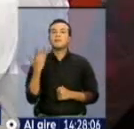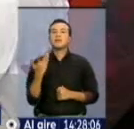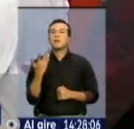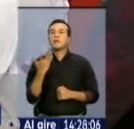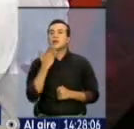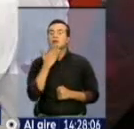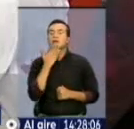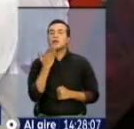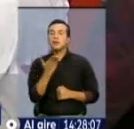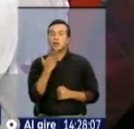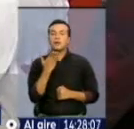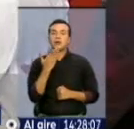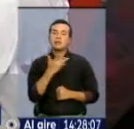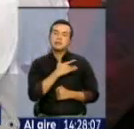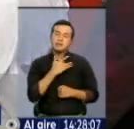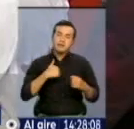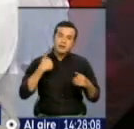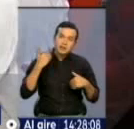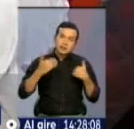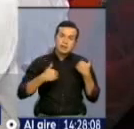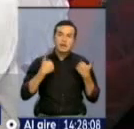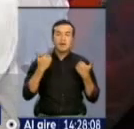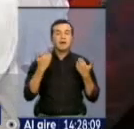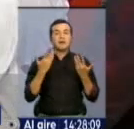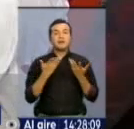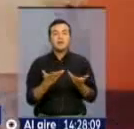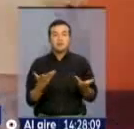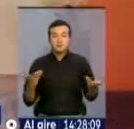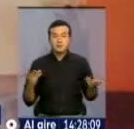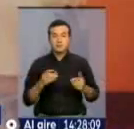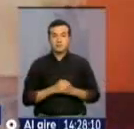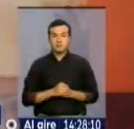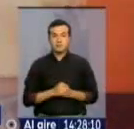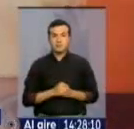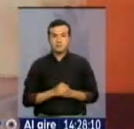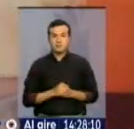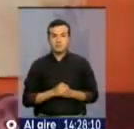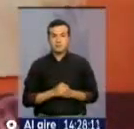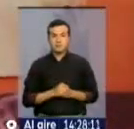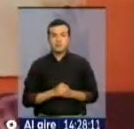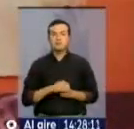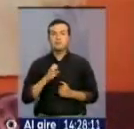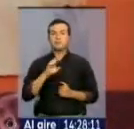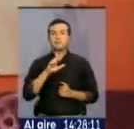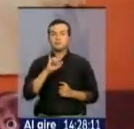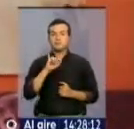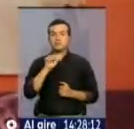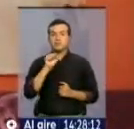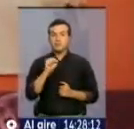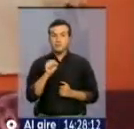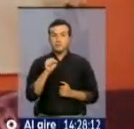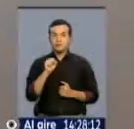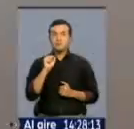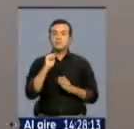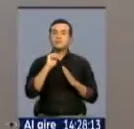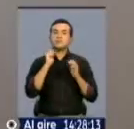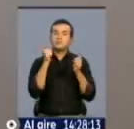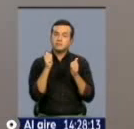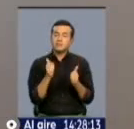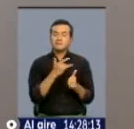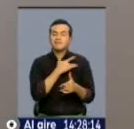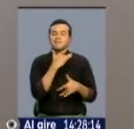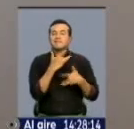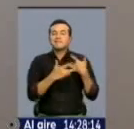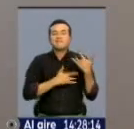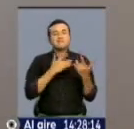eso. Es la alegría, es la felicidad que uno tiene dentro de su corazón. Y como dice el maestro Elías, aprender de arte enriquece el alma y da